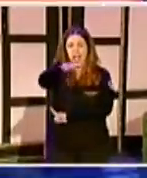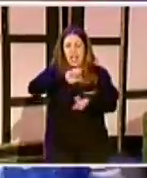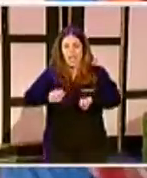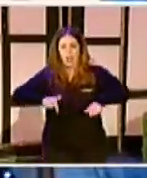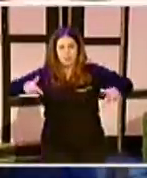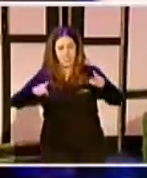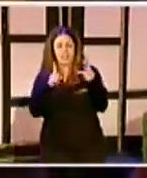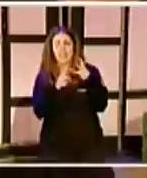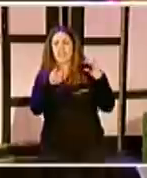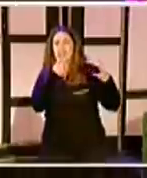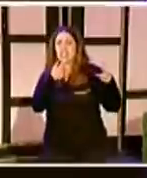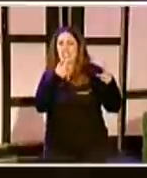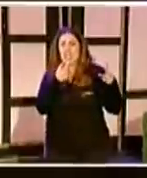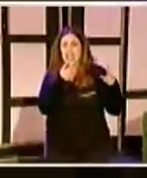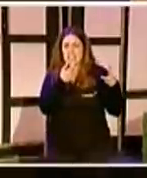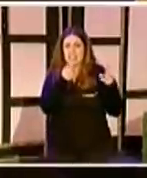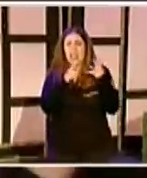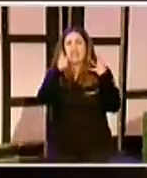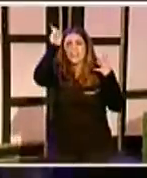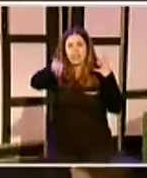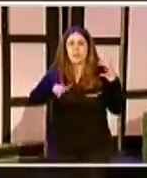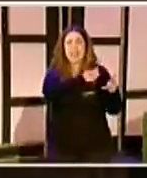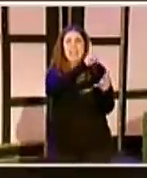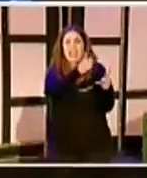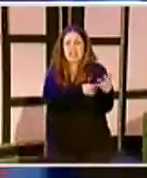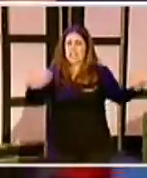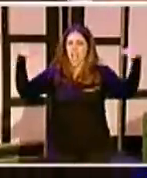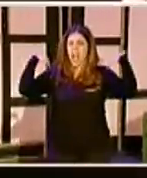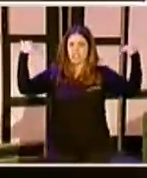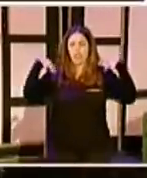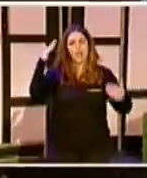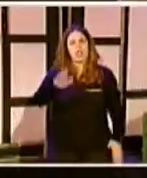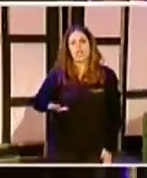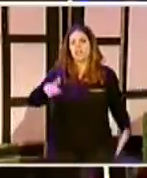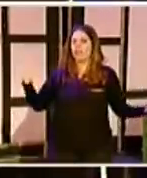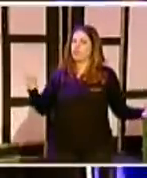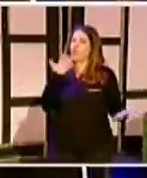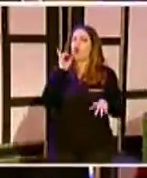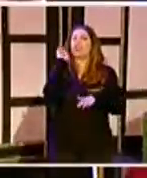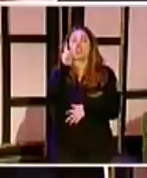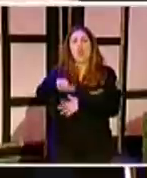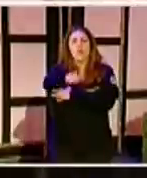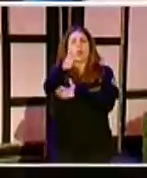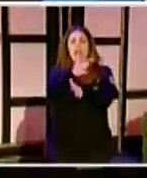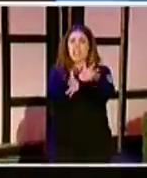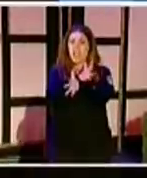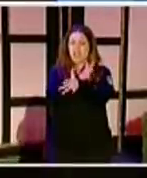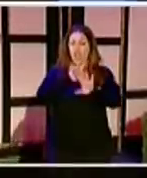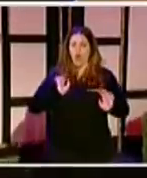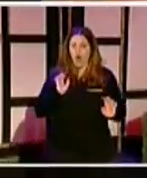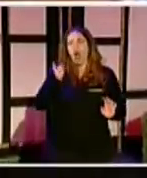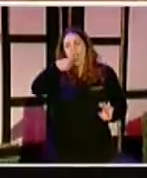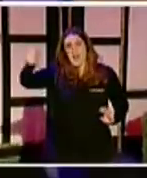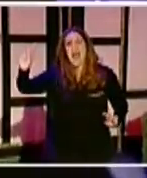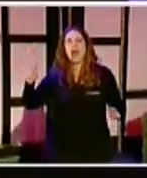inglés y hasta la gimnasia. Este niño no aprobó sino el recreo. ¿Va ministro? Este seguro que